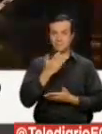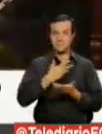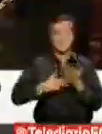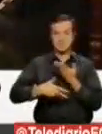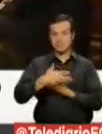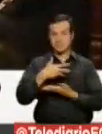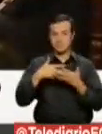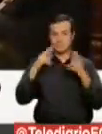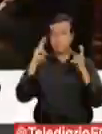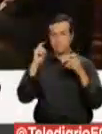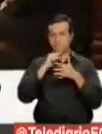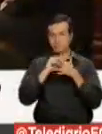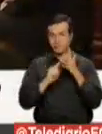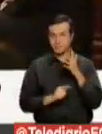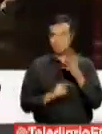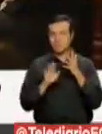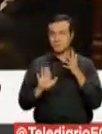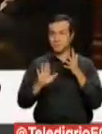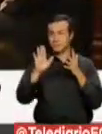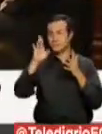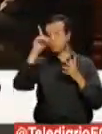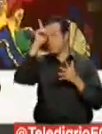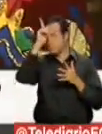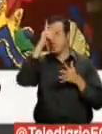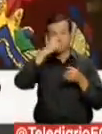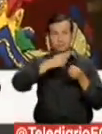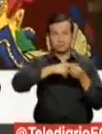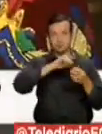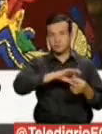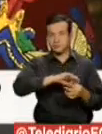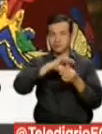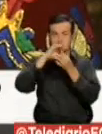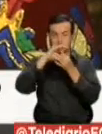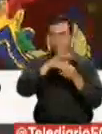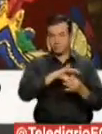relaciones en todo ámbito entre Berlín y Quito.